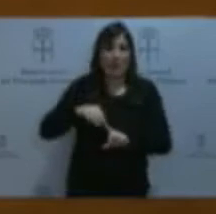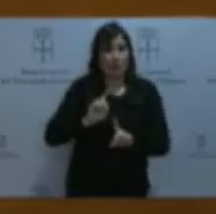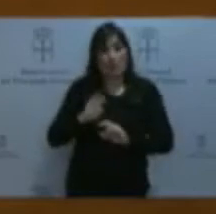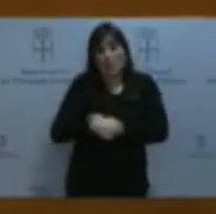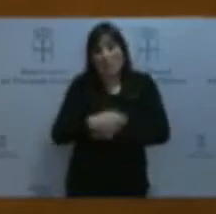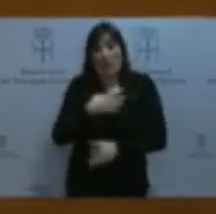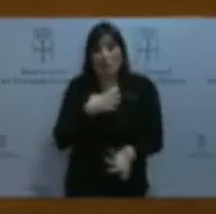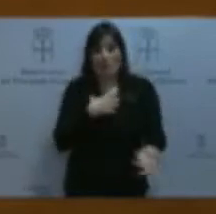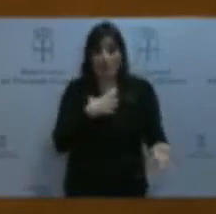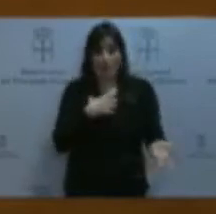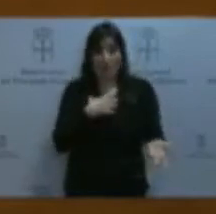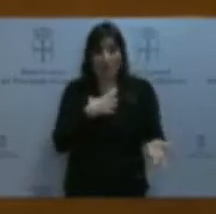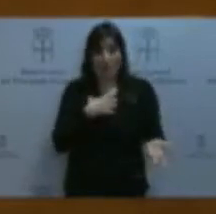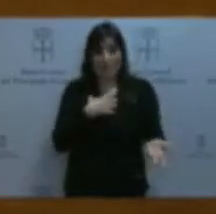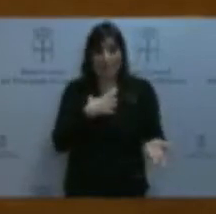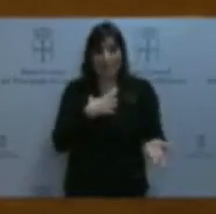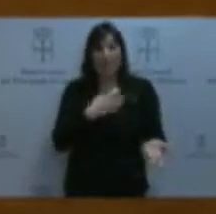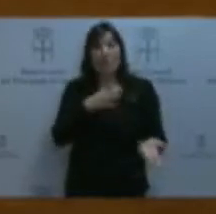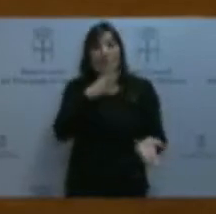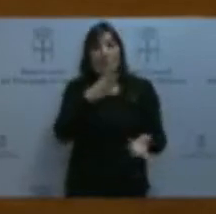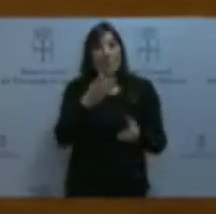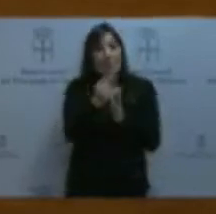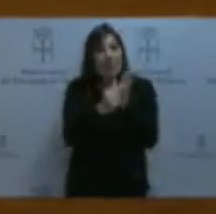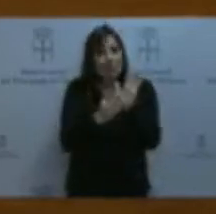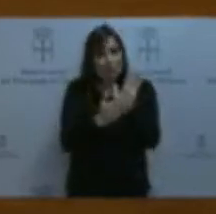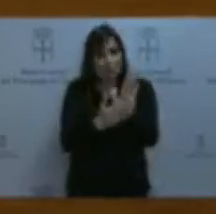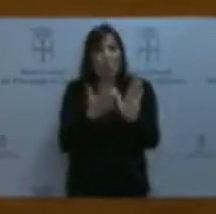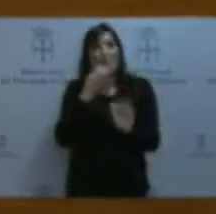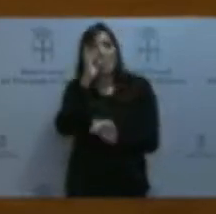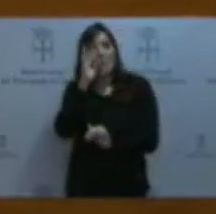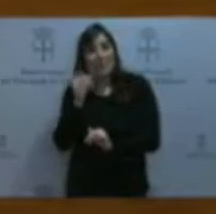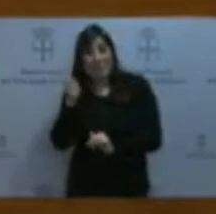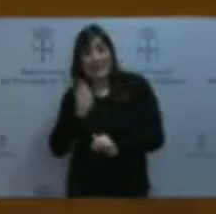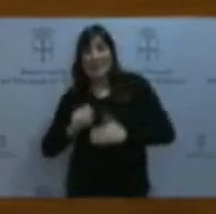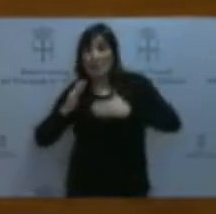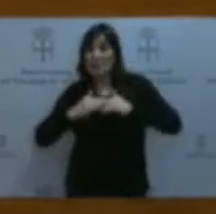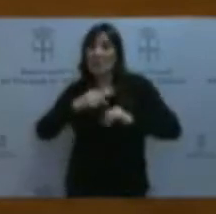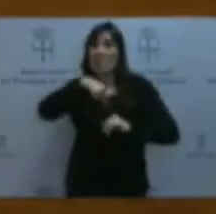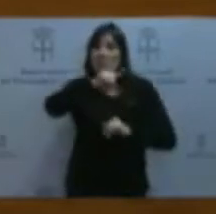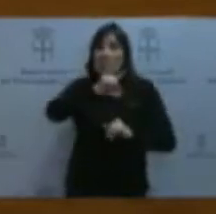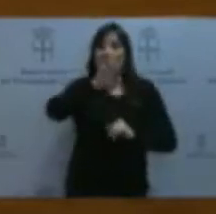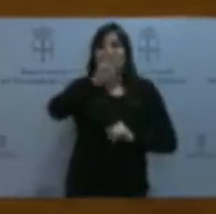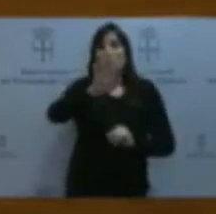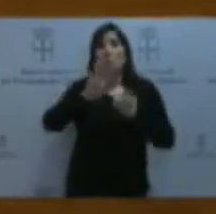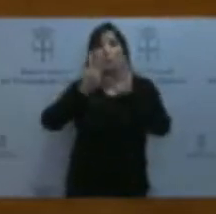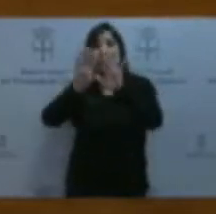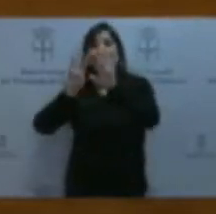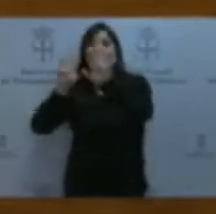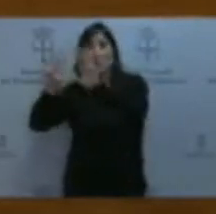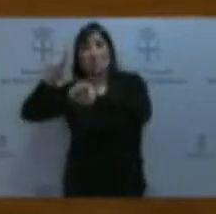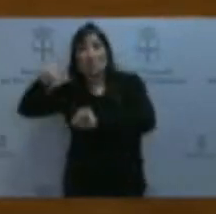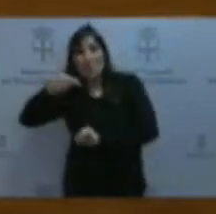Basten algunos datos como que Francia tiene un salario mínimo de 1.498,5 euros, el doble que en España.